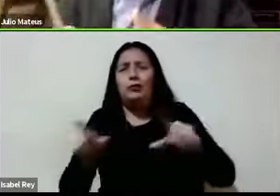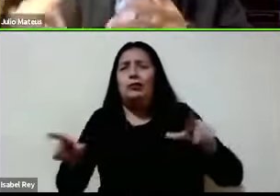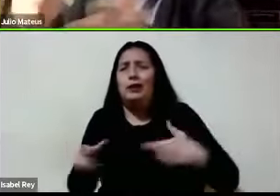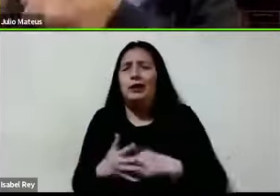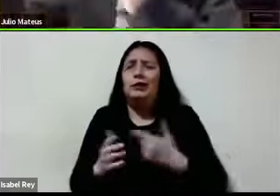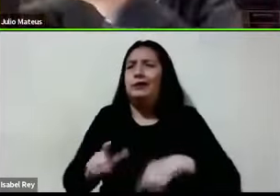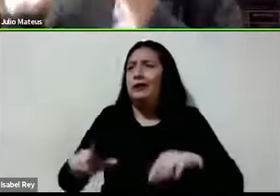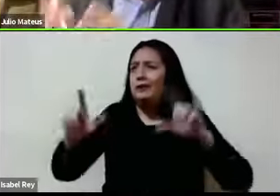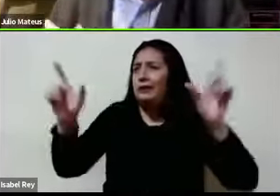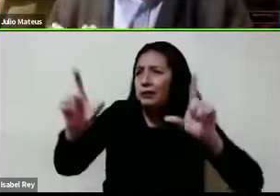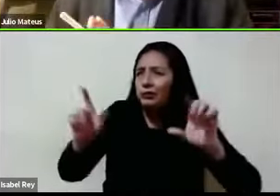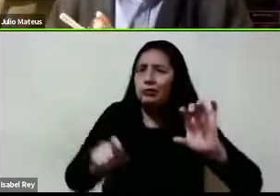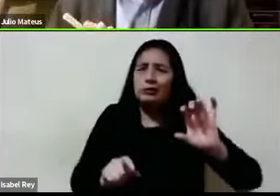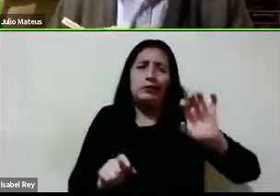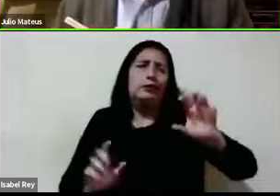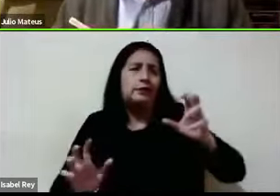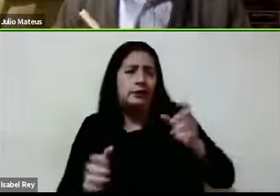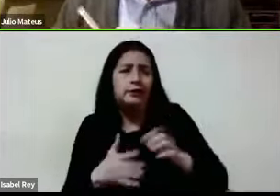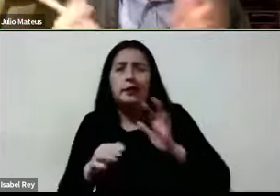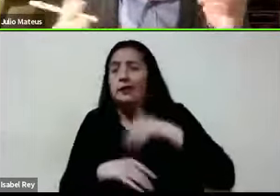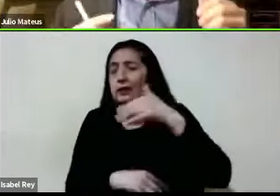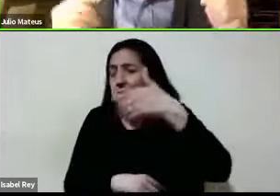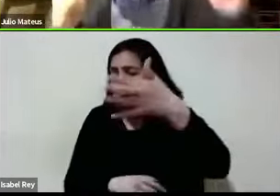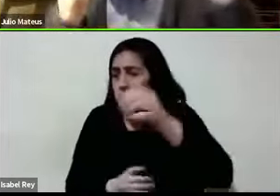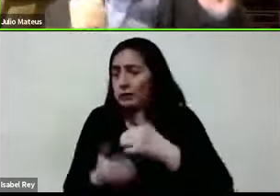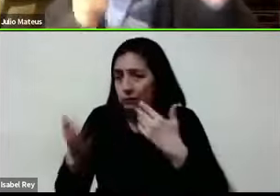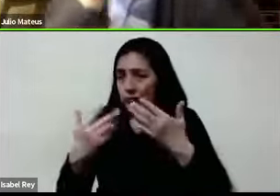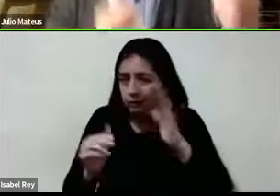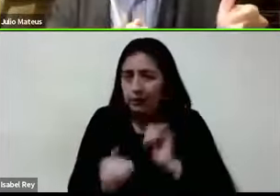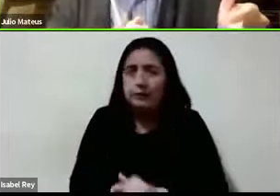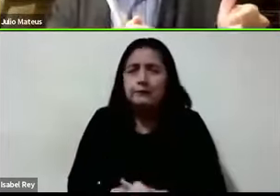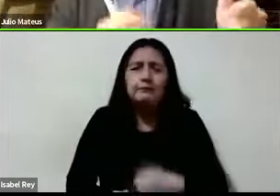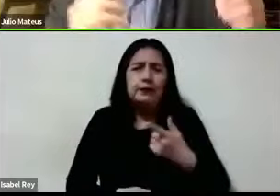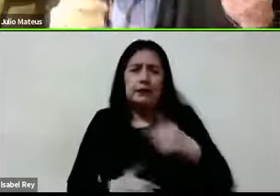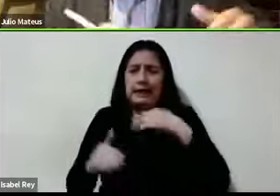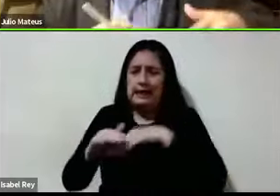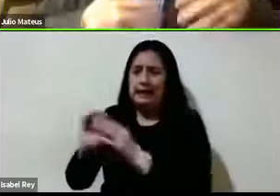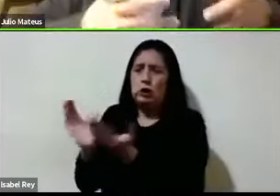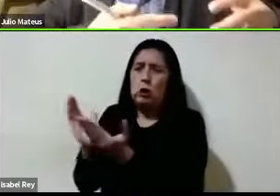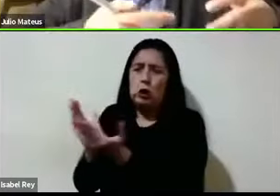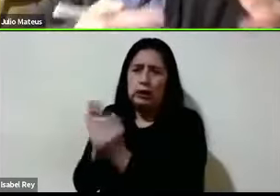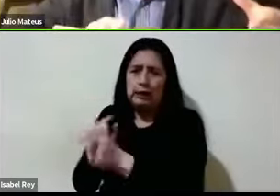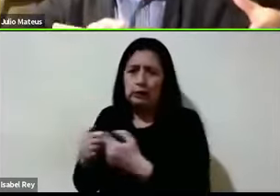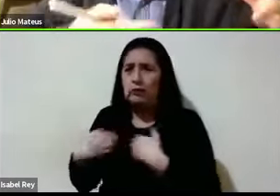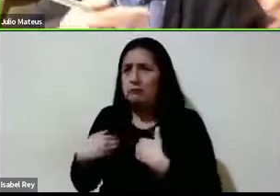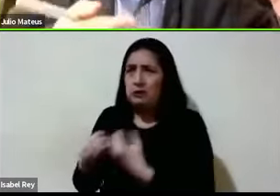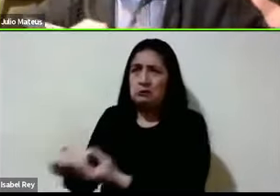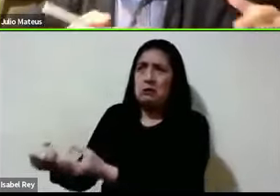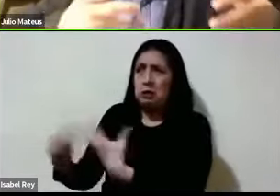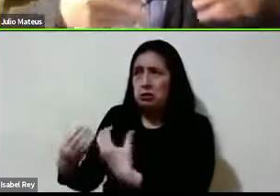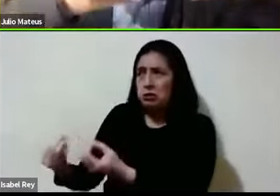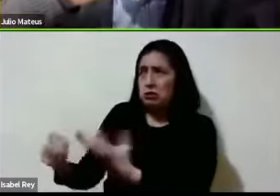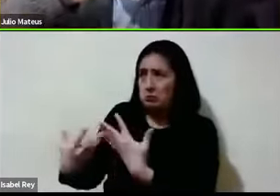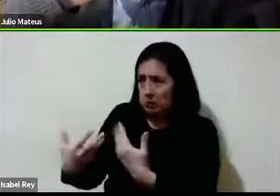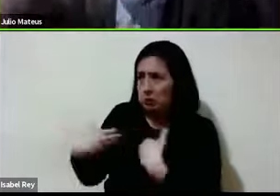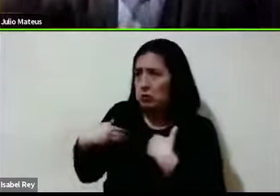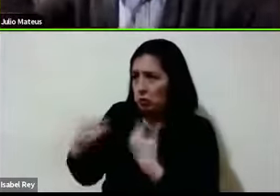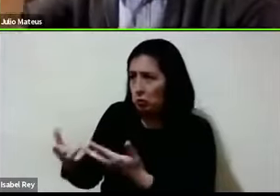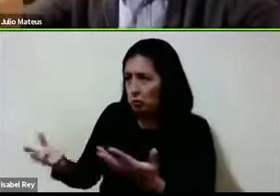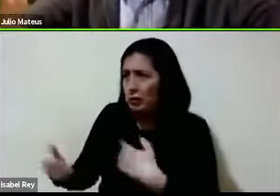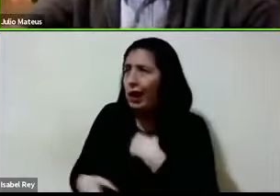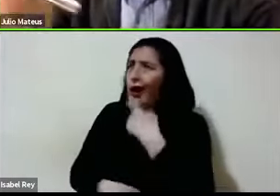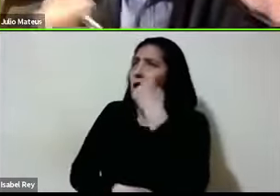de comunicación, sobre el que vamos a hablar ahora más adelante. Entonces, en el colegio a mí me proponen cosas que me hacen